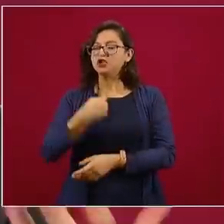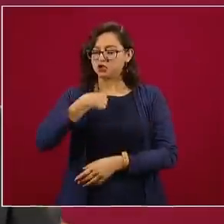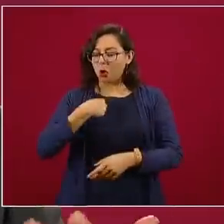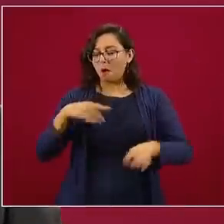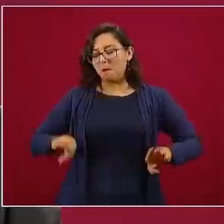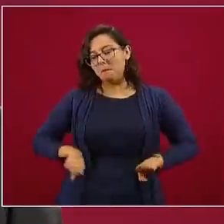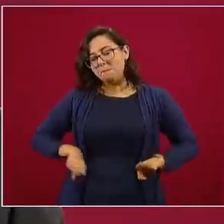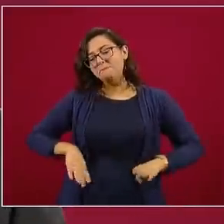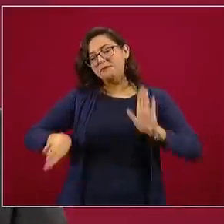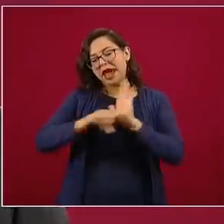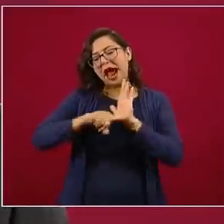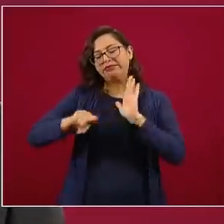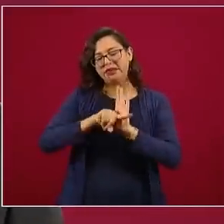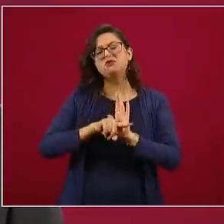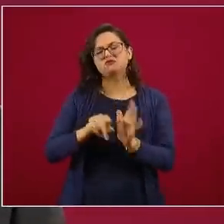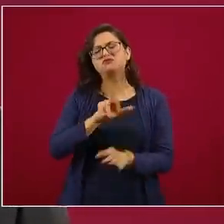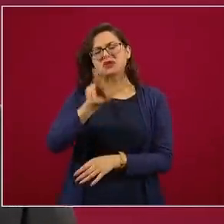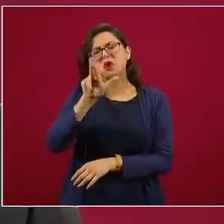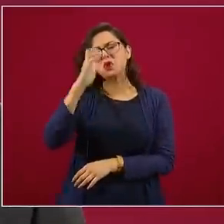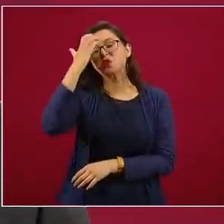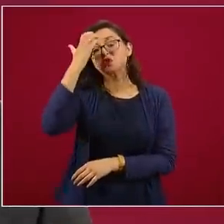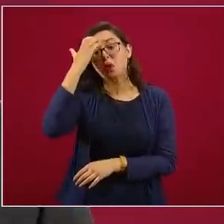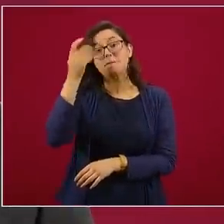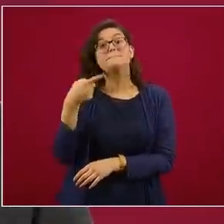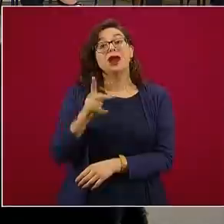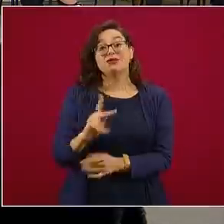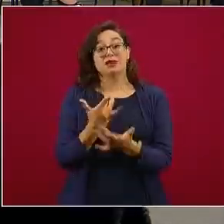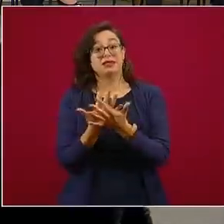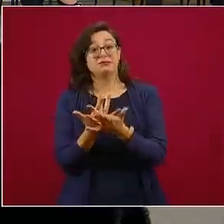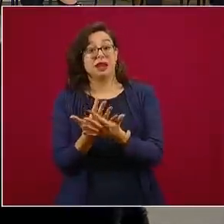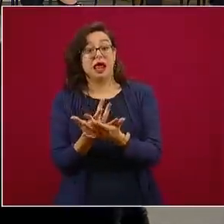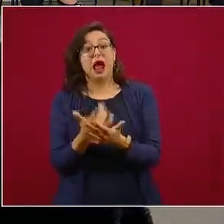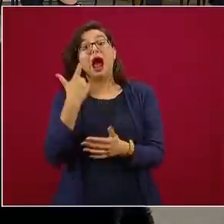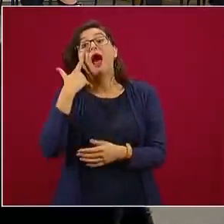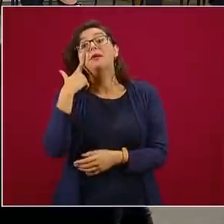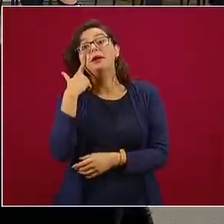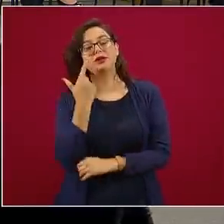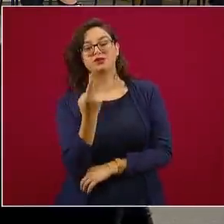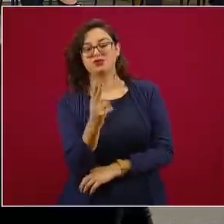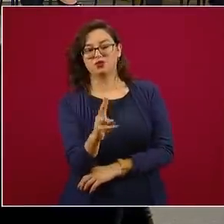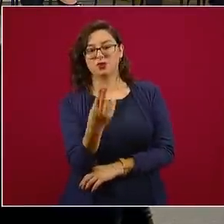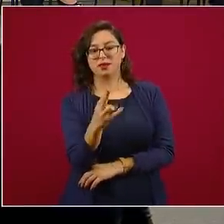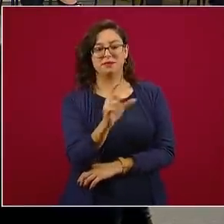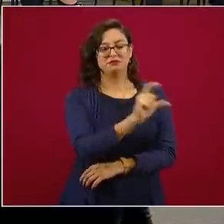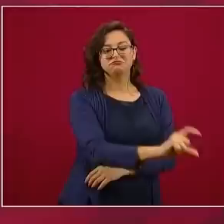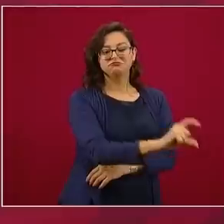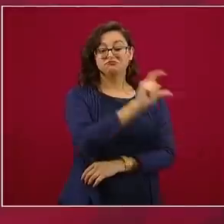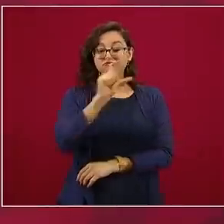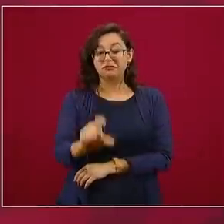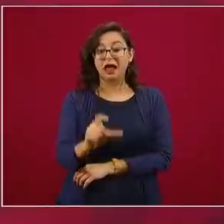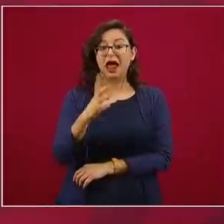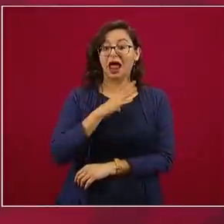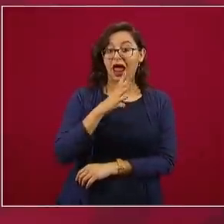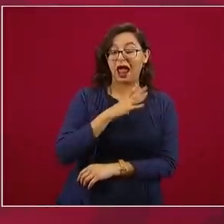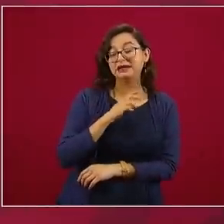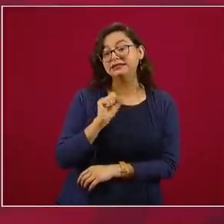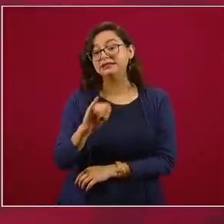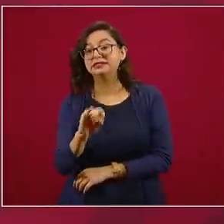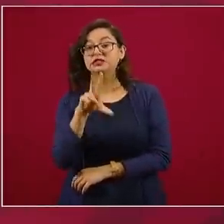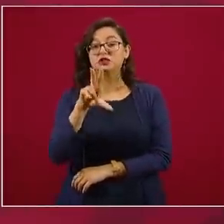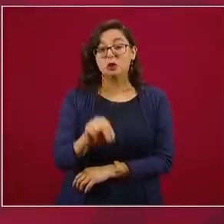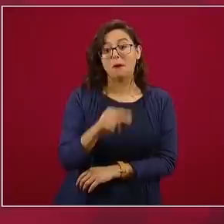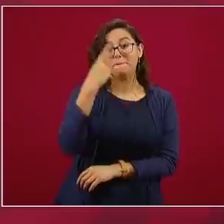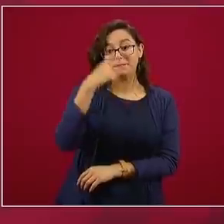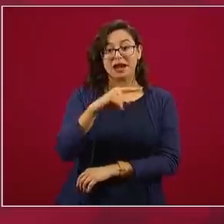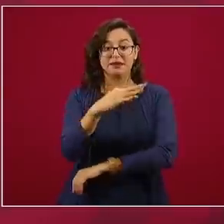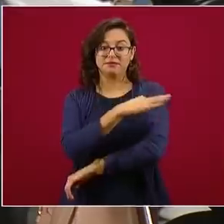en términos del desarrollo de los estudios es que en noviembre se tendrán los resultados del estudio fase 3 para